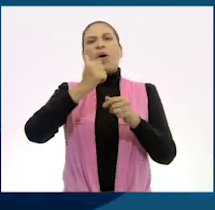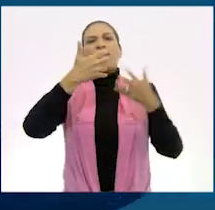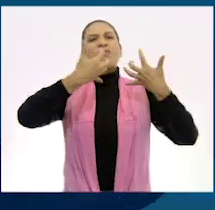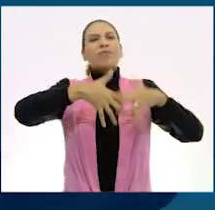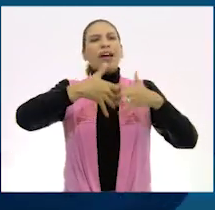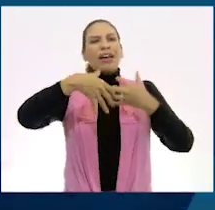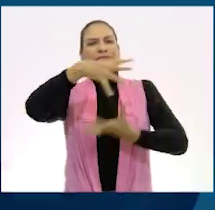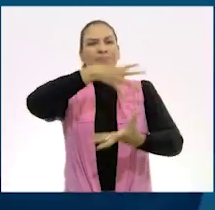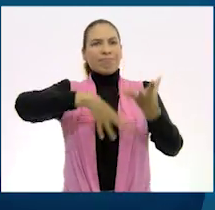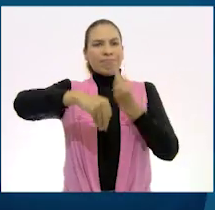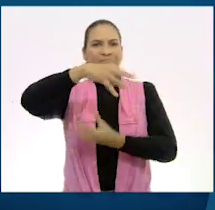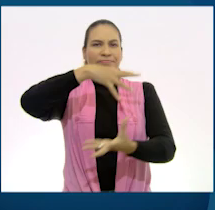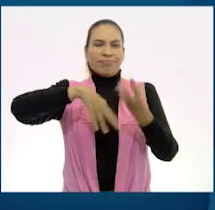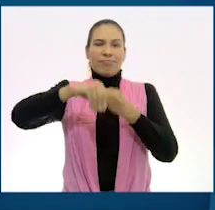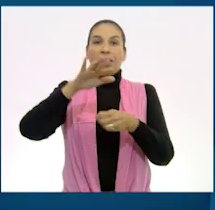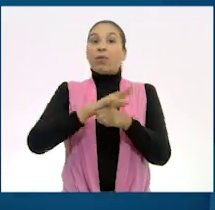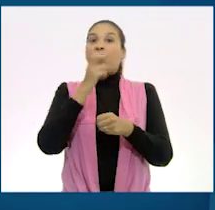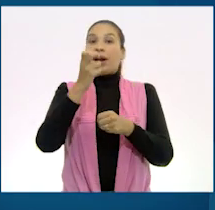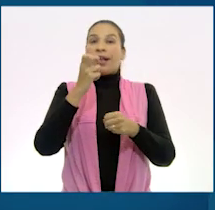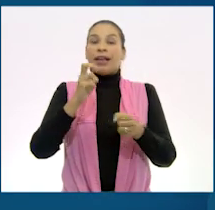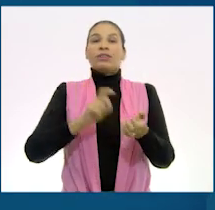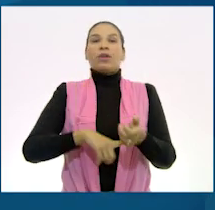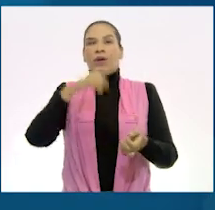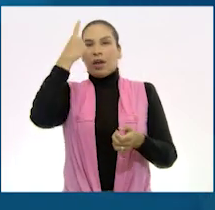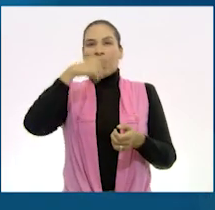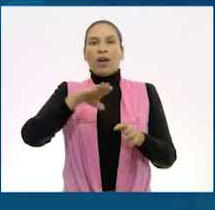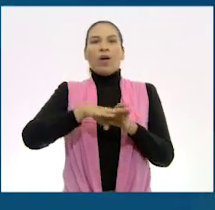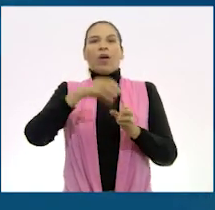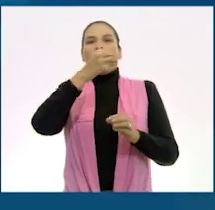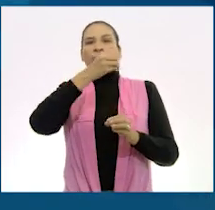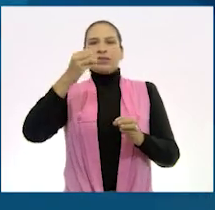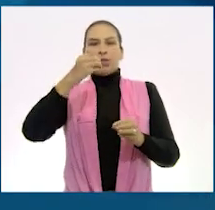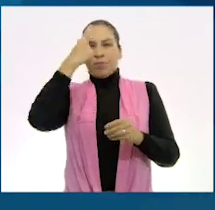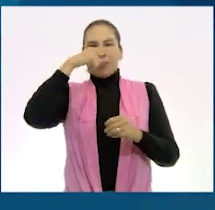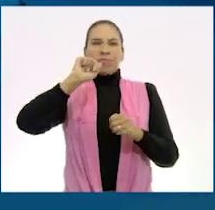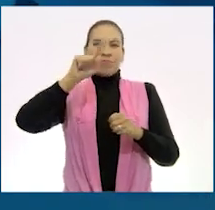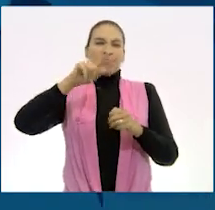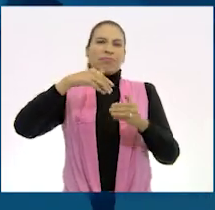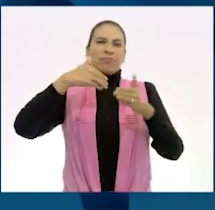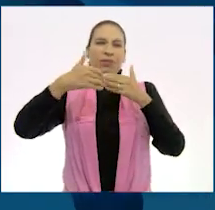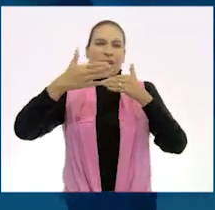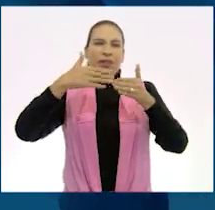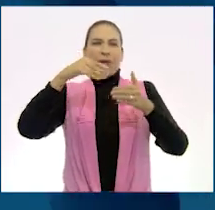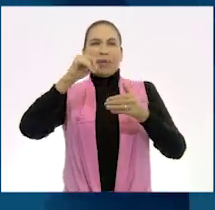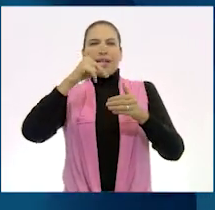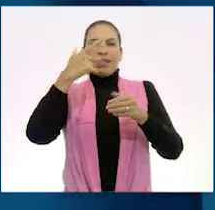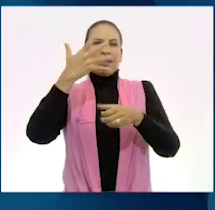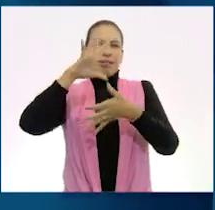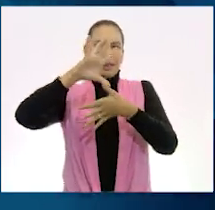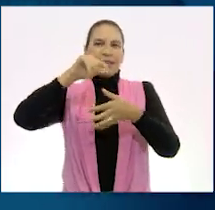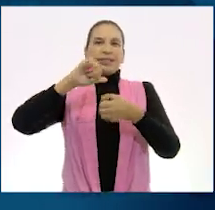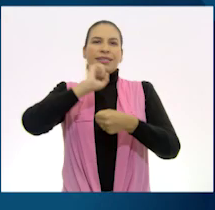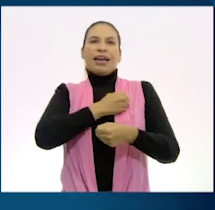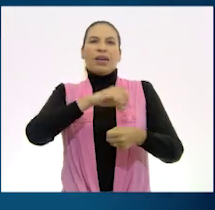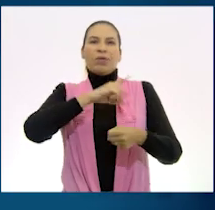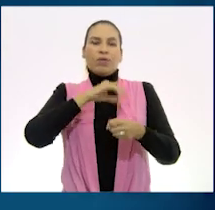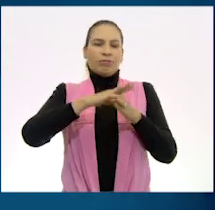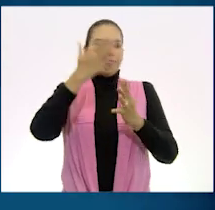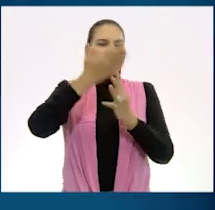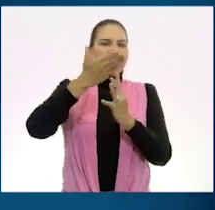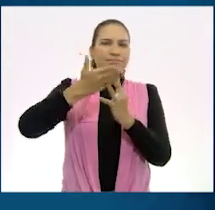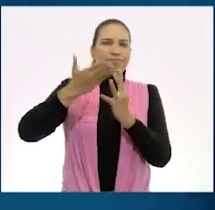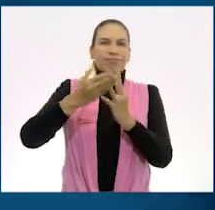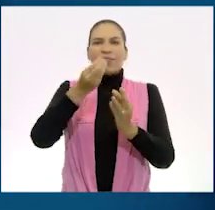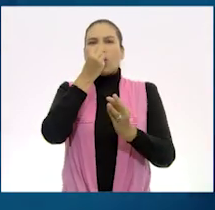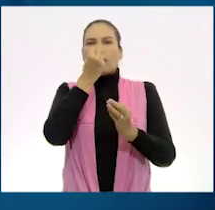y ultraprocesados. Por ello, la Organización Panamericana de la Salud propone una guía para clasificar las comidas y bebidas chatarra con